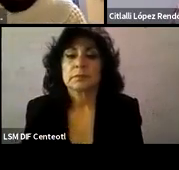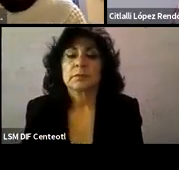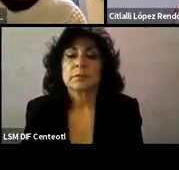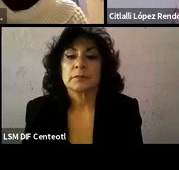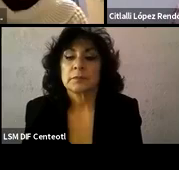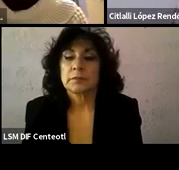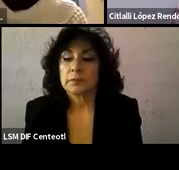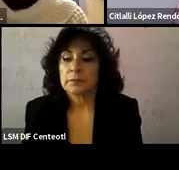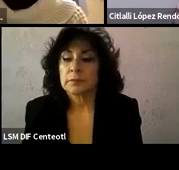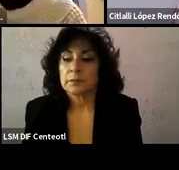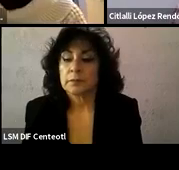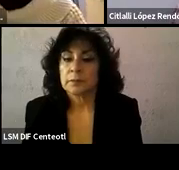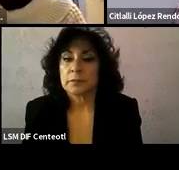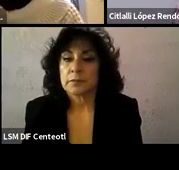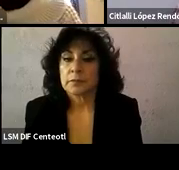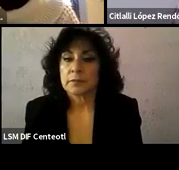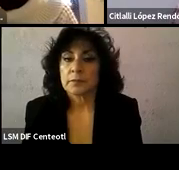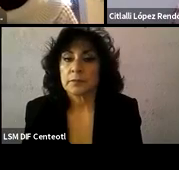Ahora,